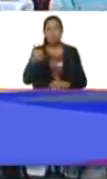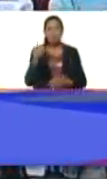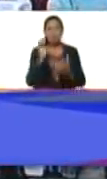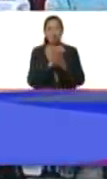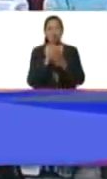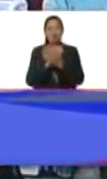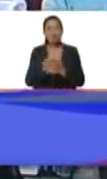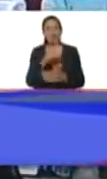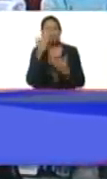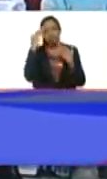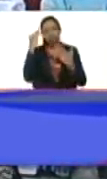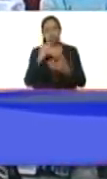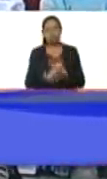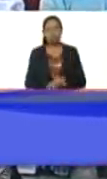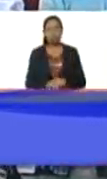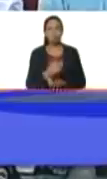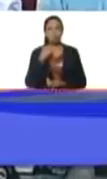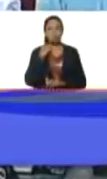compañero.